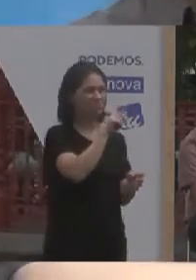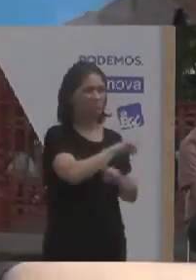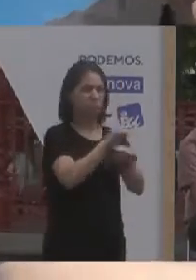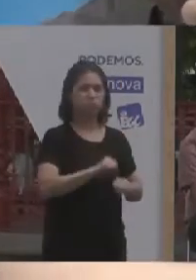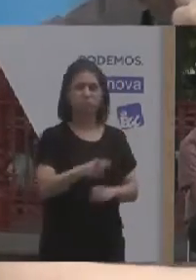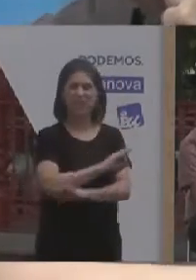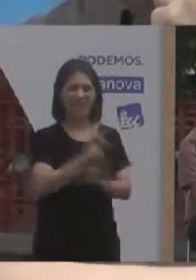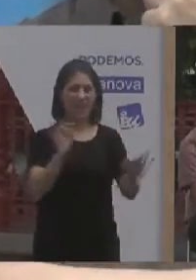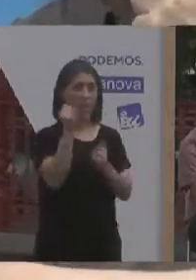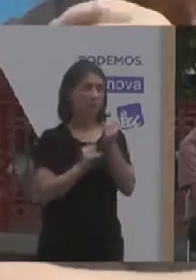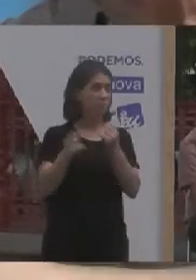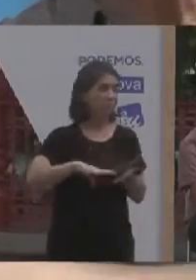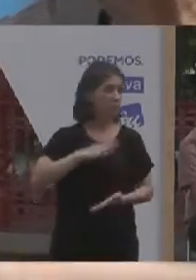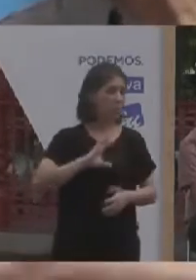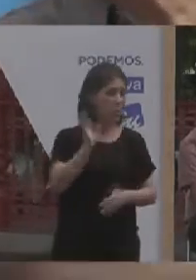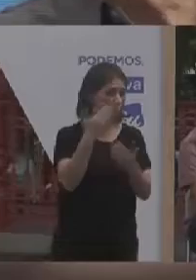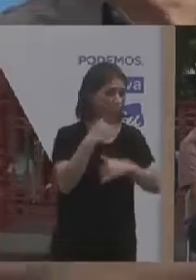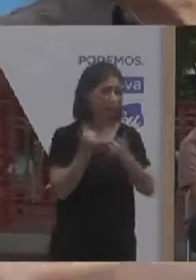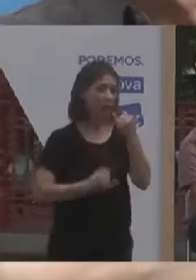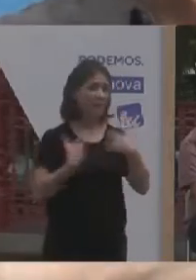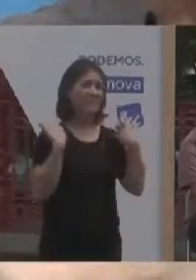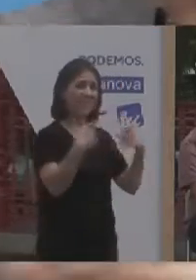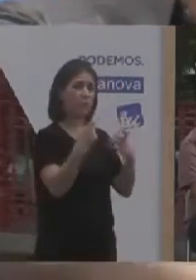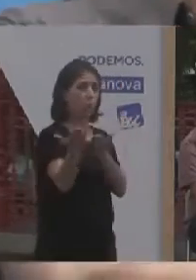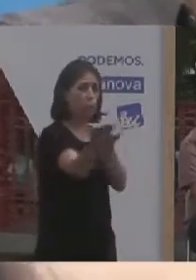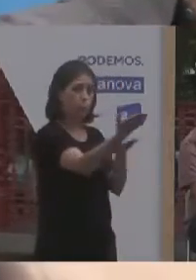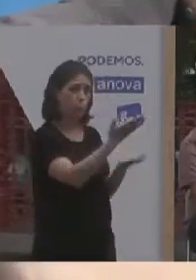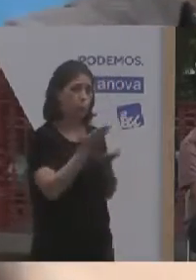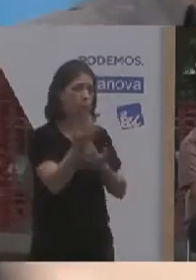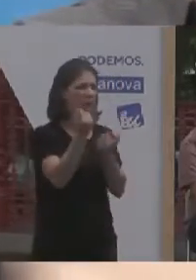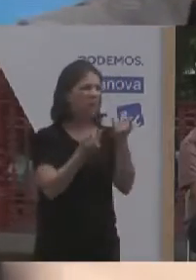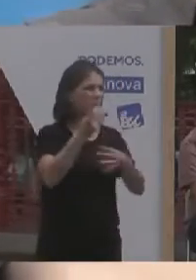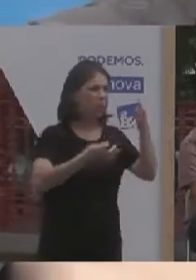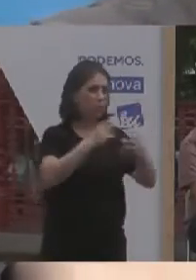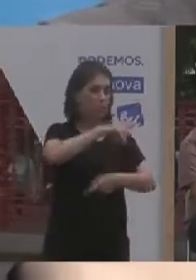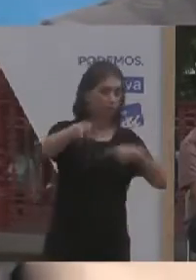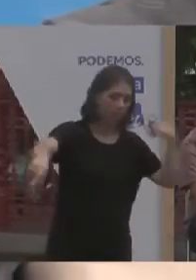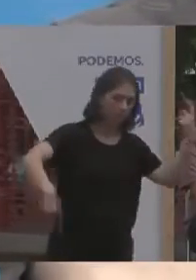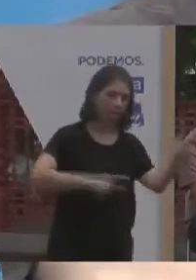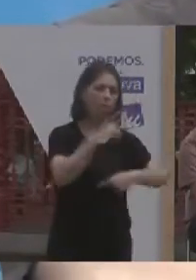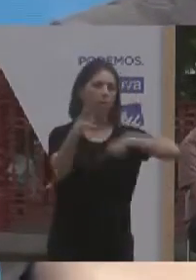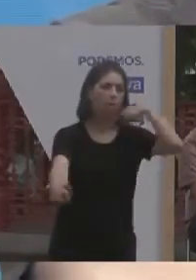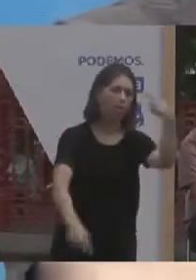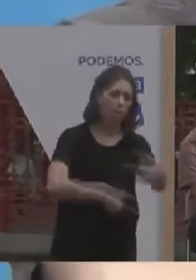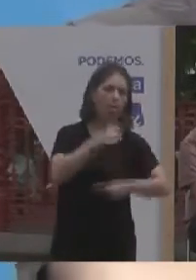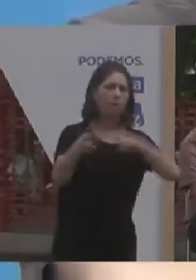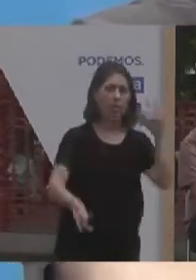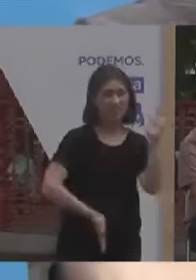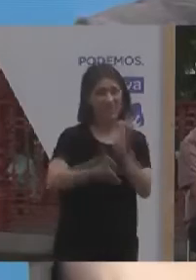incompetencia fixo entrar ao sector eólico nun laberinto xurídico do que será moi difícil